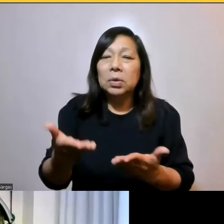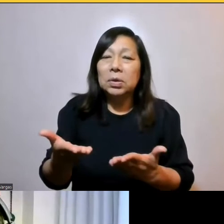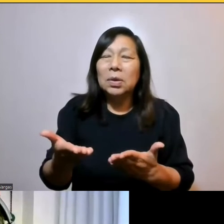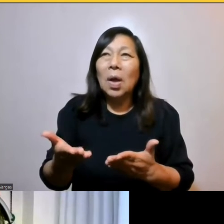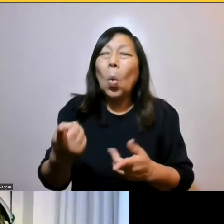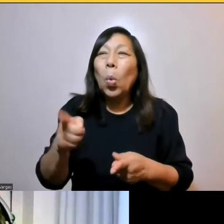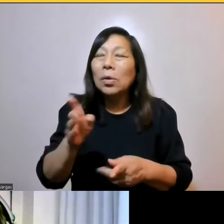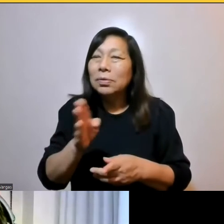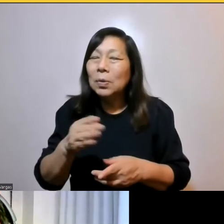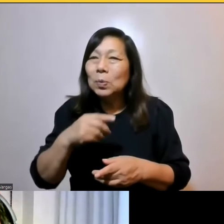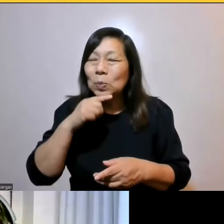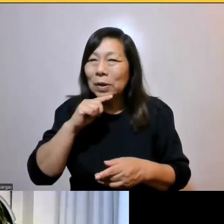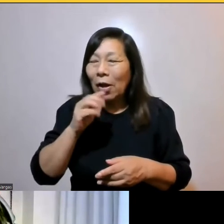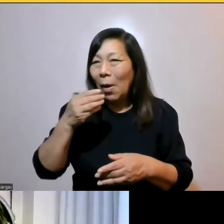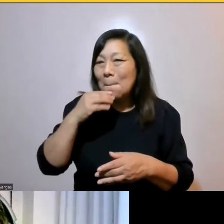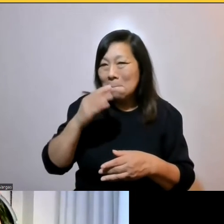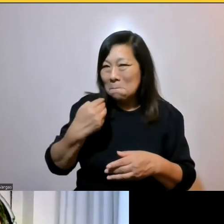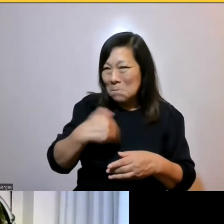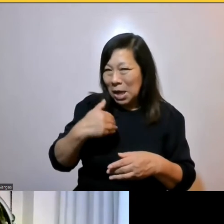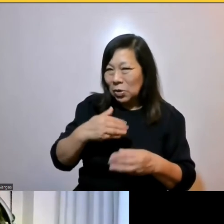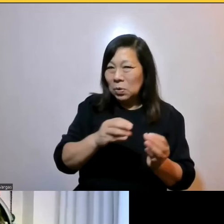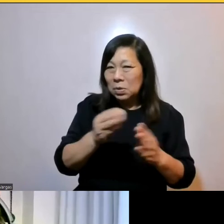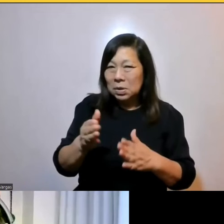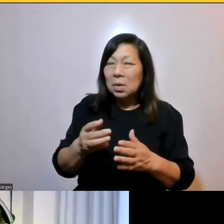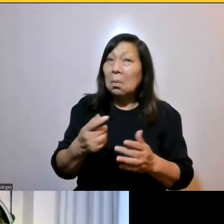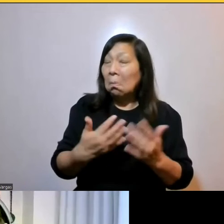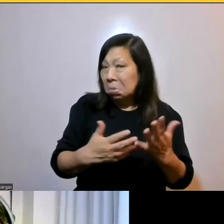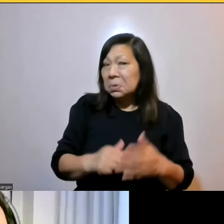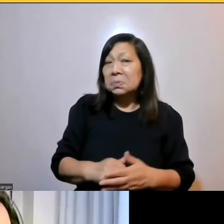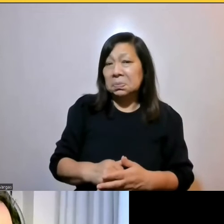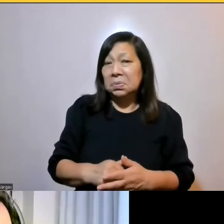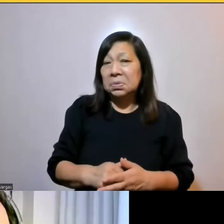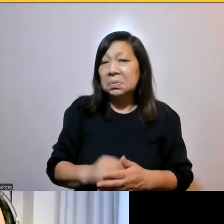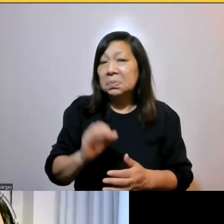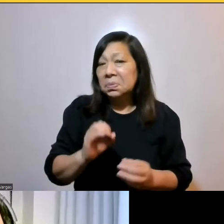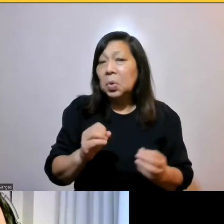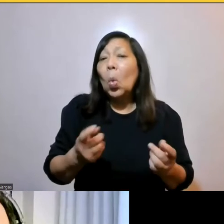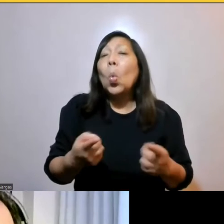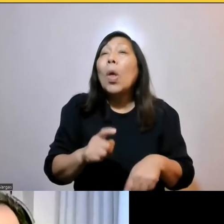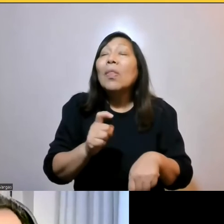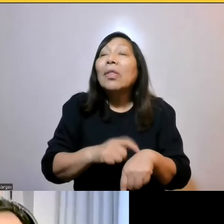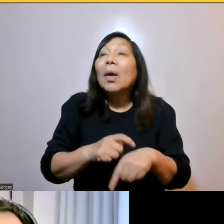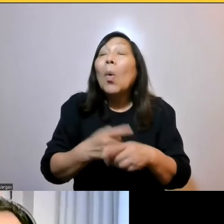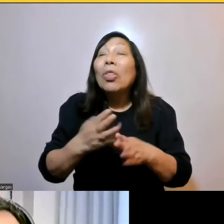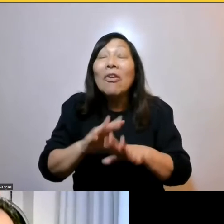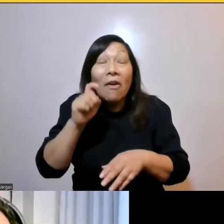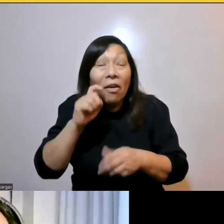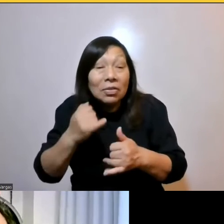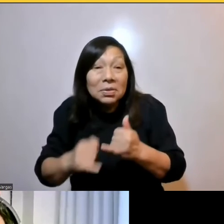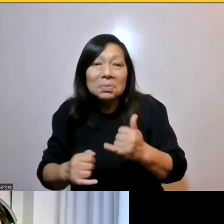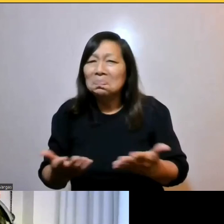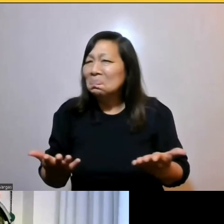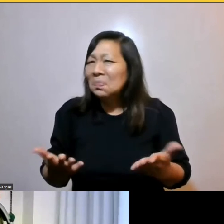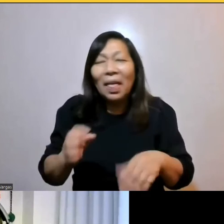orina, sea inmediatamente o puede esperar. Y si es Lo posible ideal, esperar, ¿cuánto tiempo? bueno, no